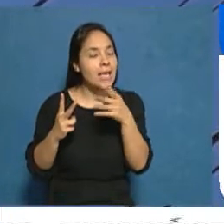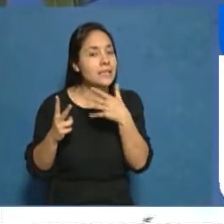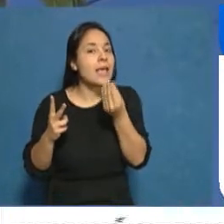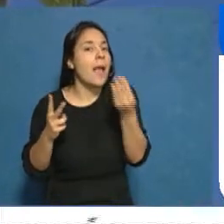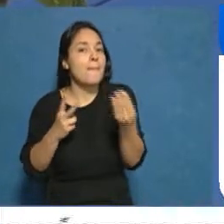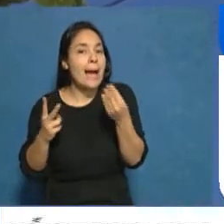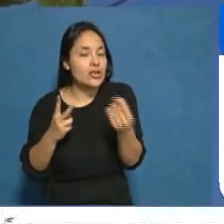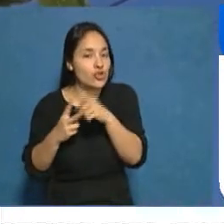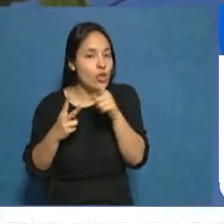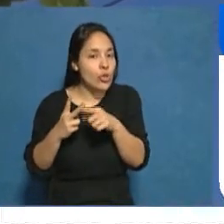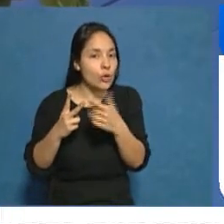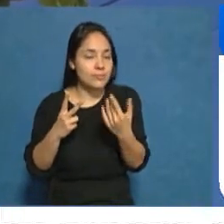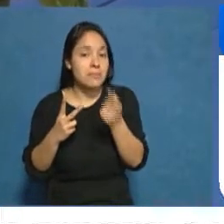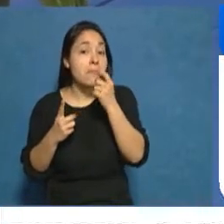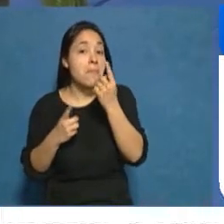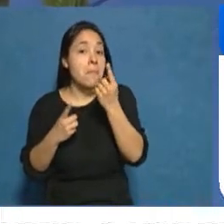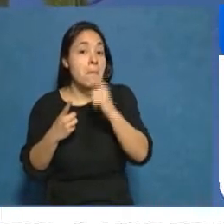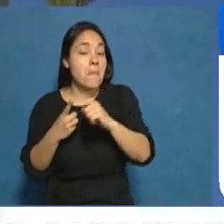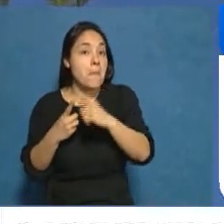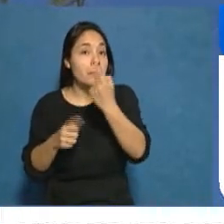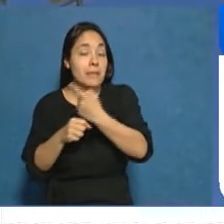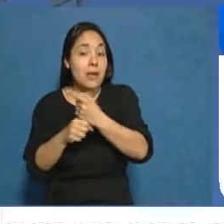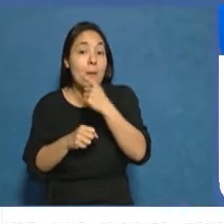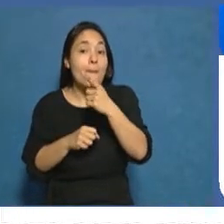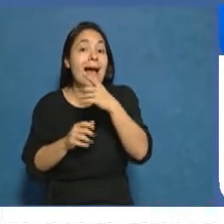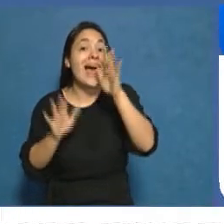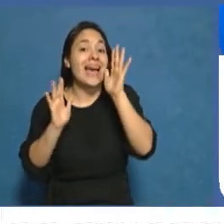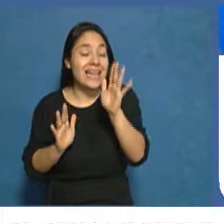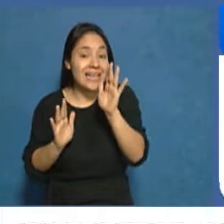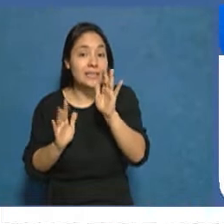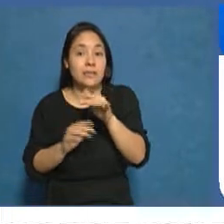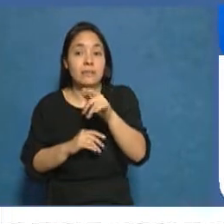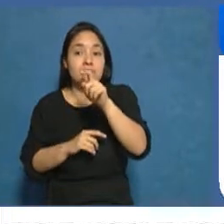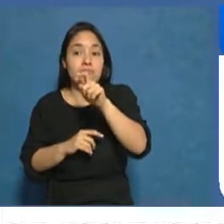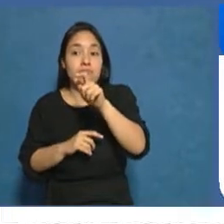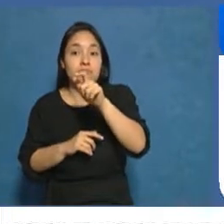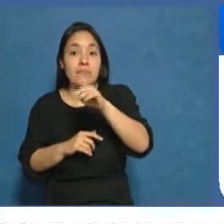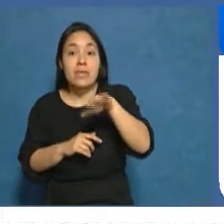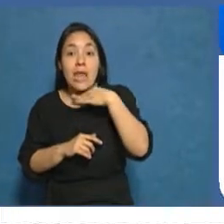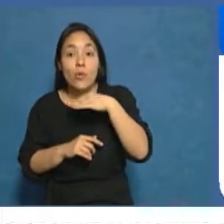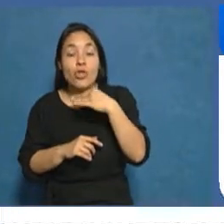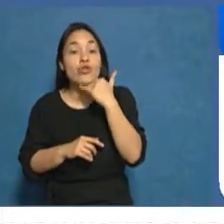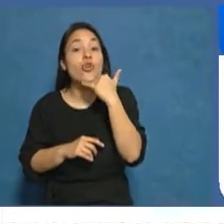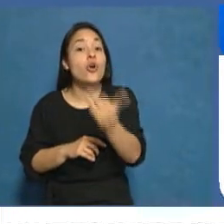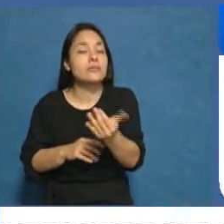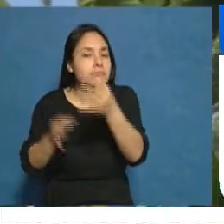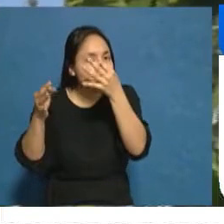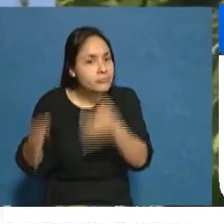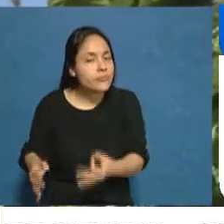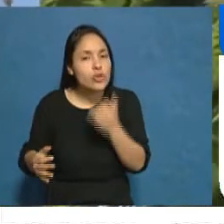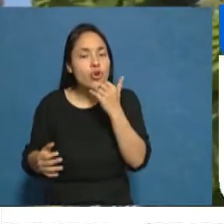en primer lugar, la de los delincuentes desinformados. Desinformados, digo,